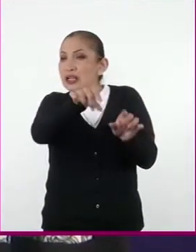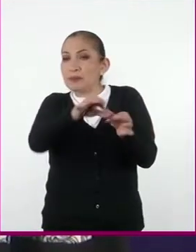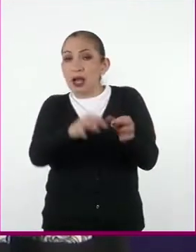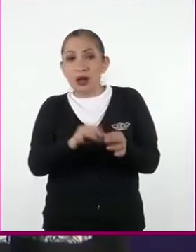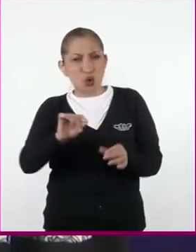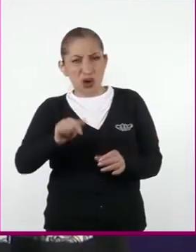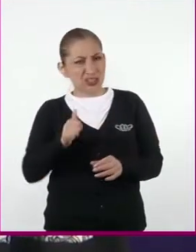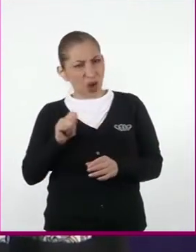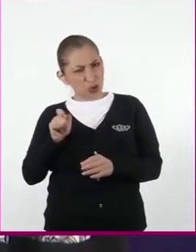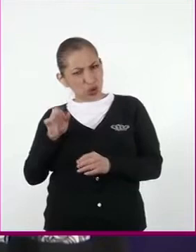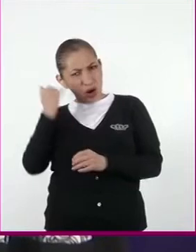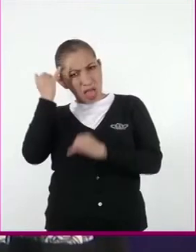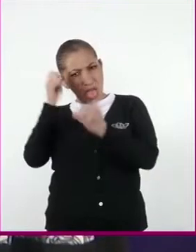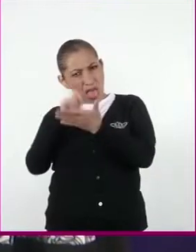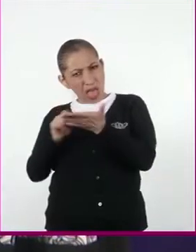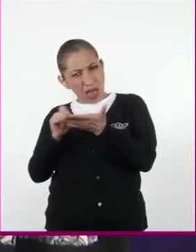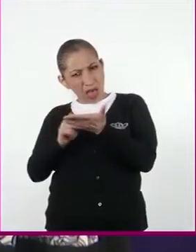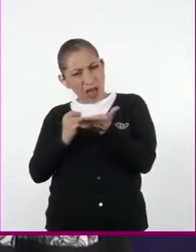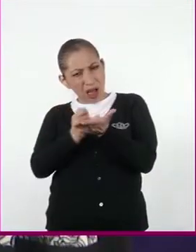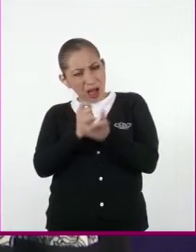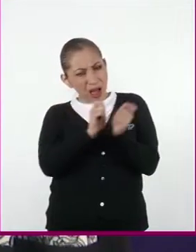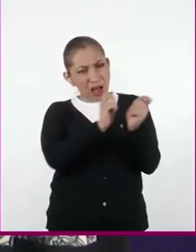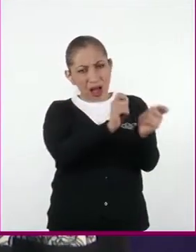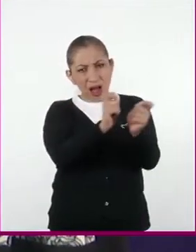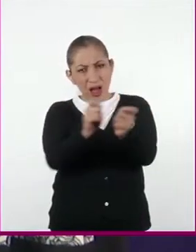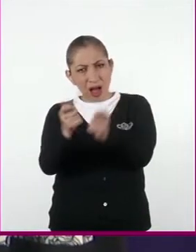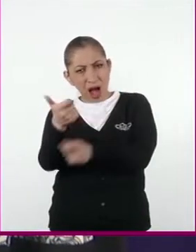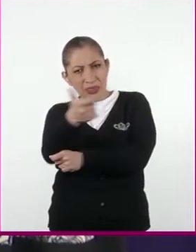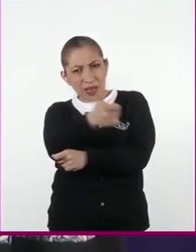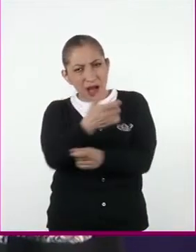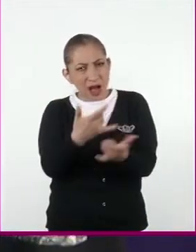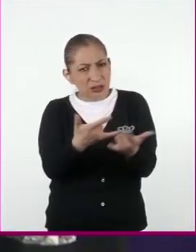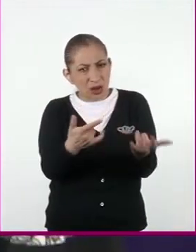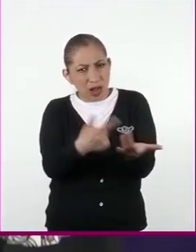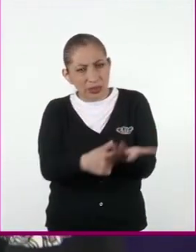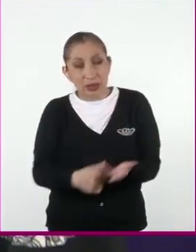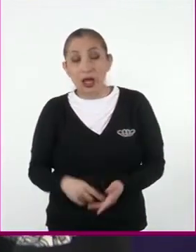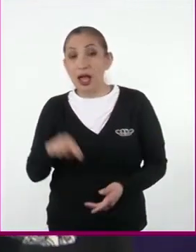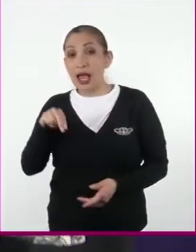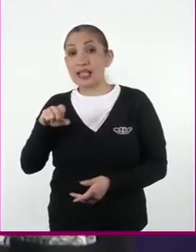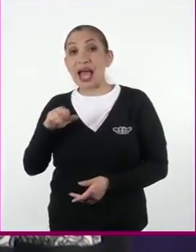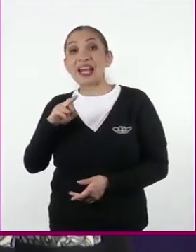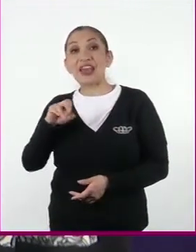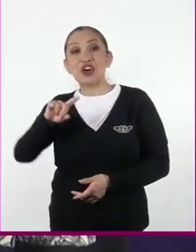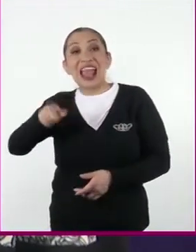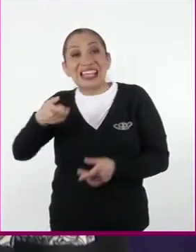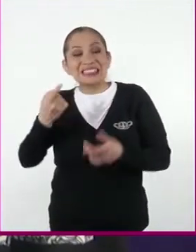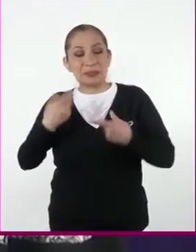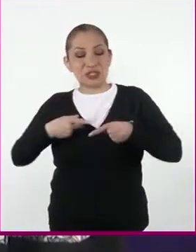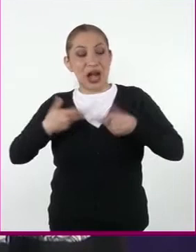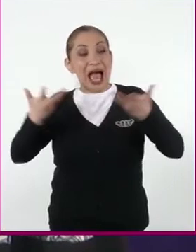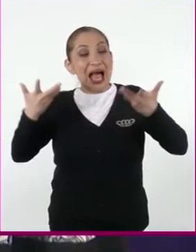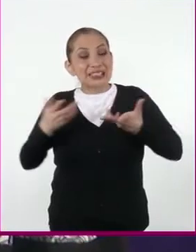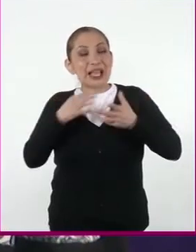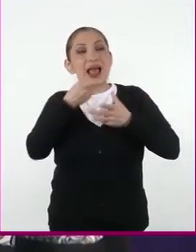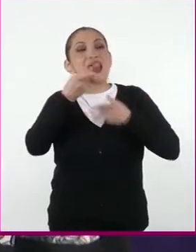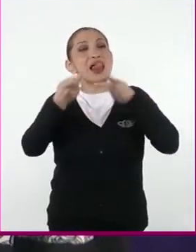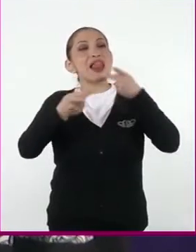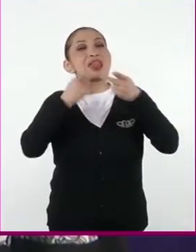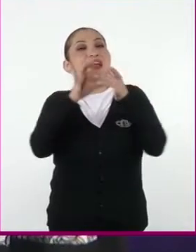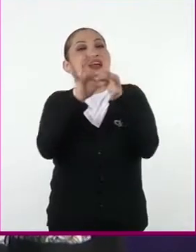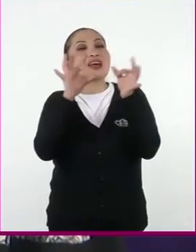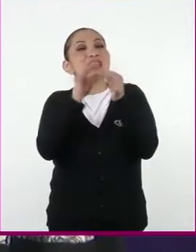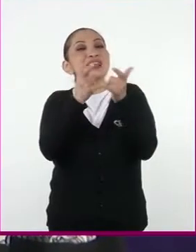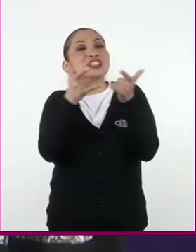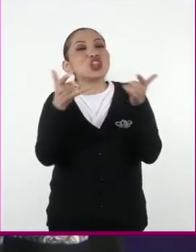es el autor del libro quien decide y asigna un rol diferente a cada uno? El narrador es quien cuenta la historia. Es la voz que designa